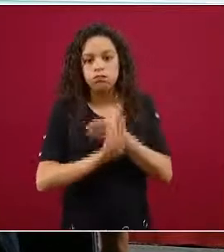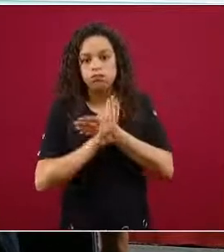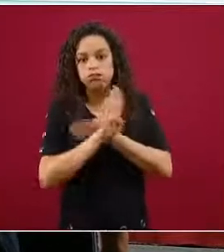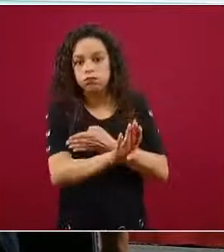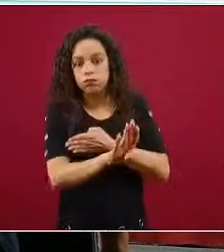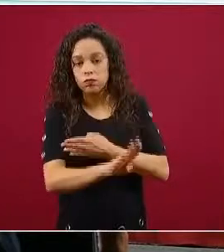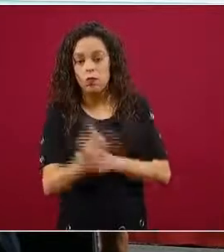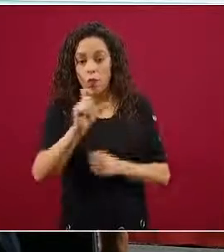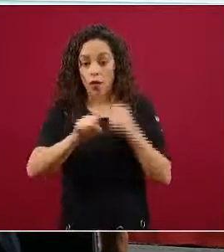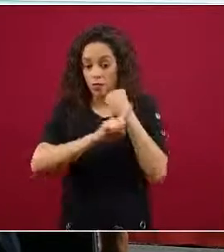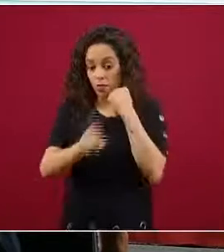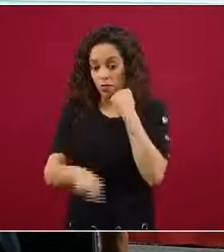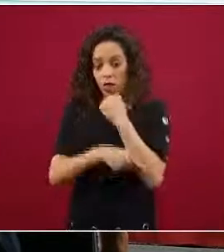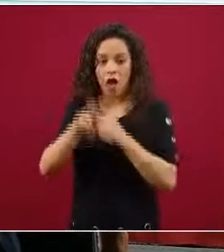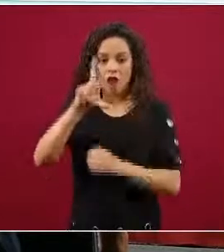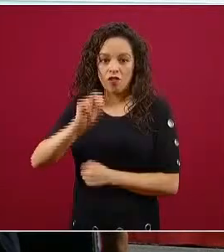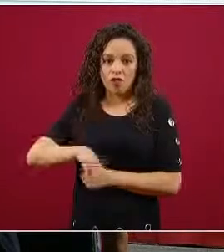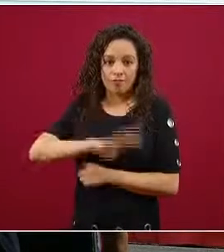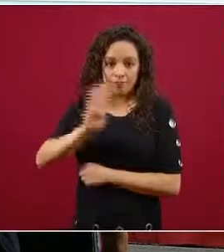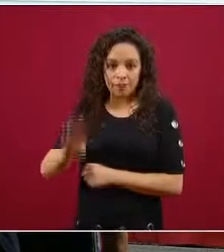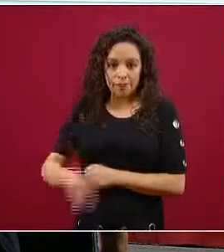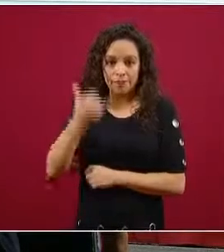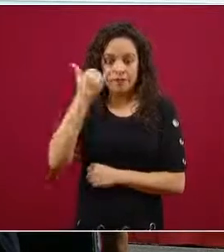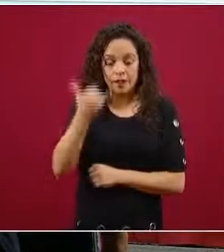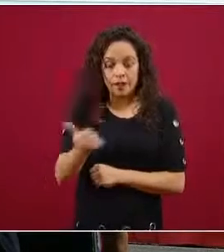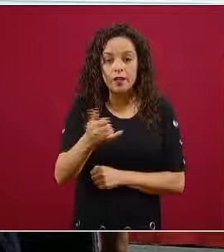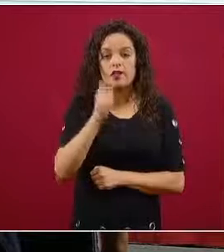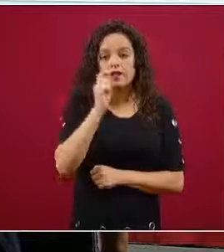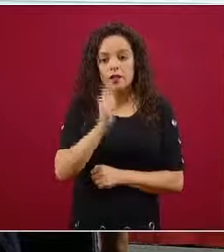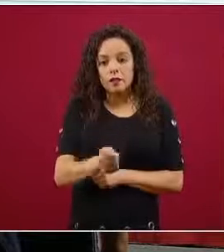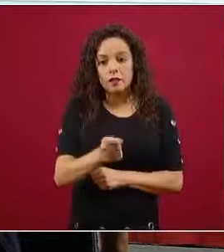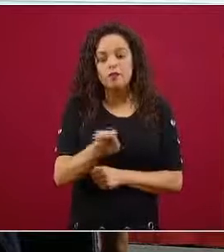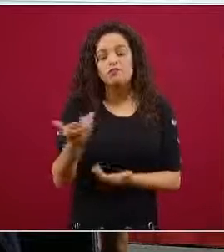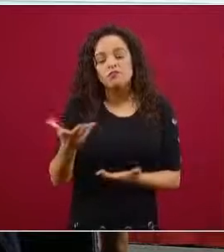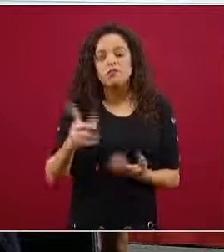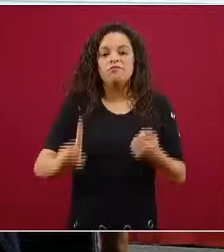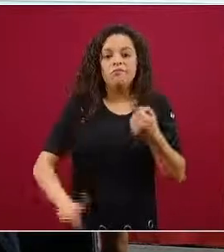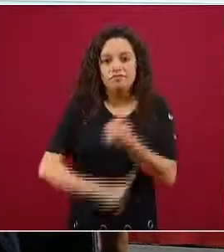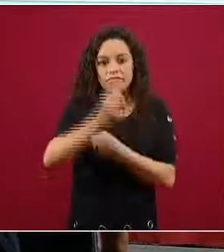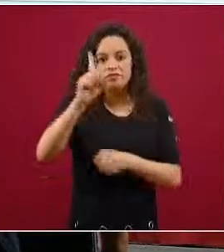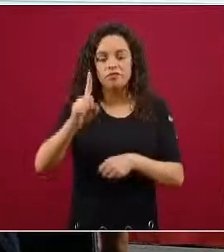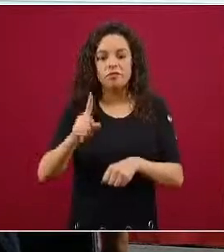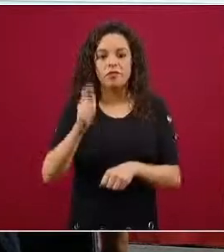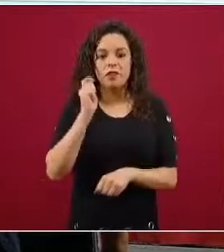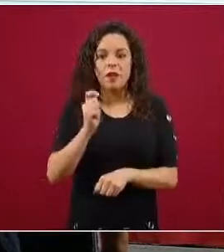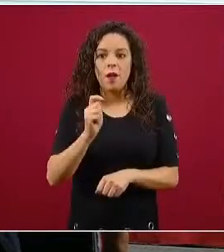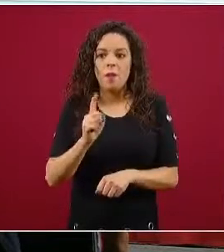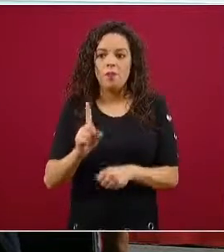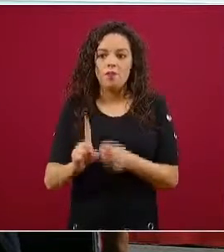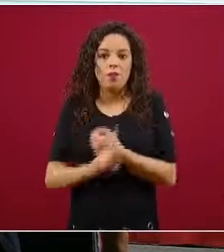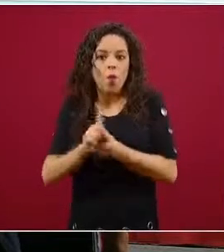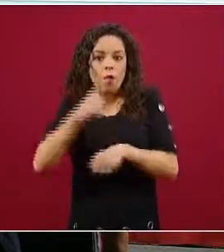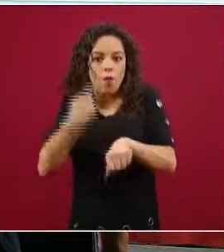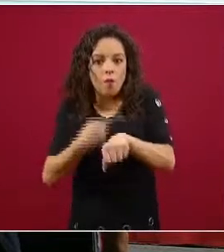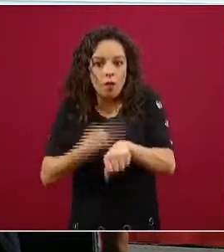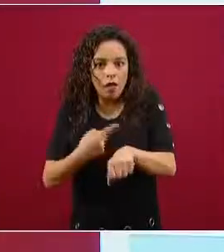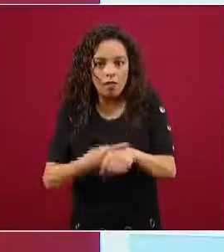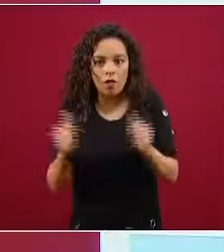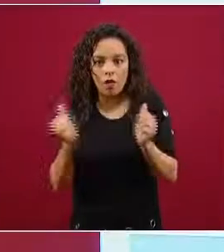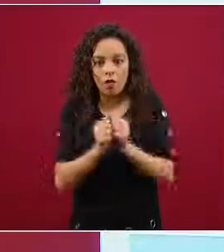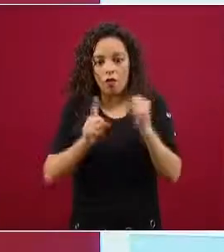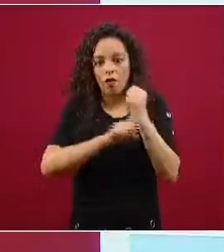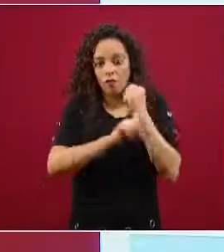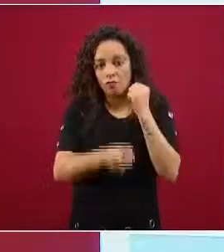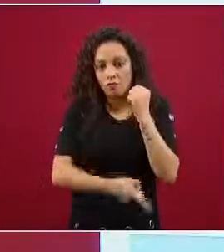pero prevenir cualquier otro tipo de complicación en el proceso del embarazo, parto, puerperio y de